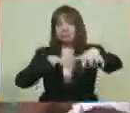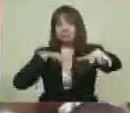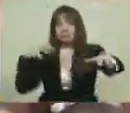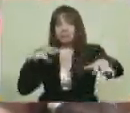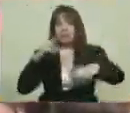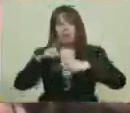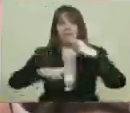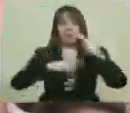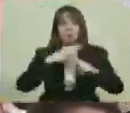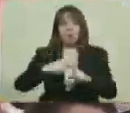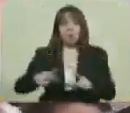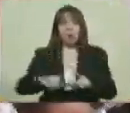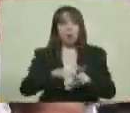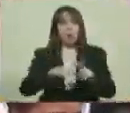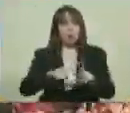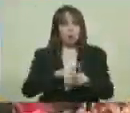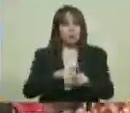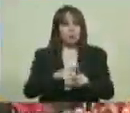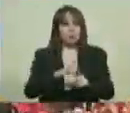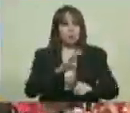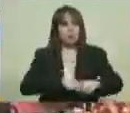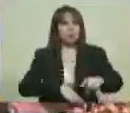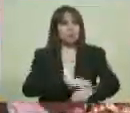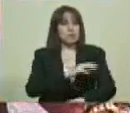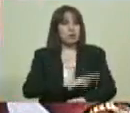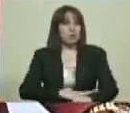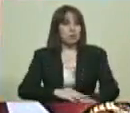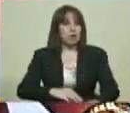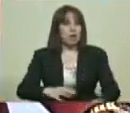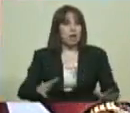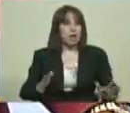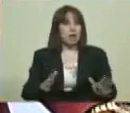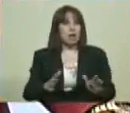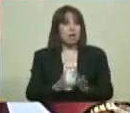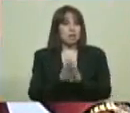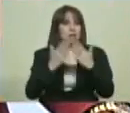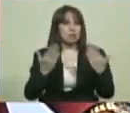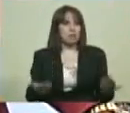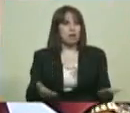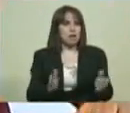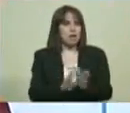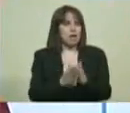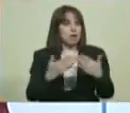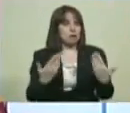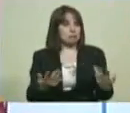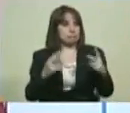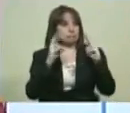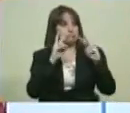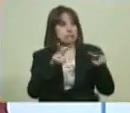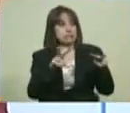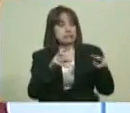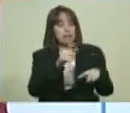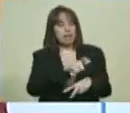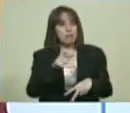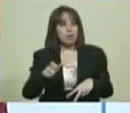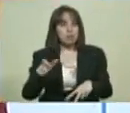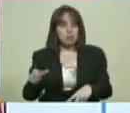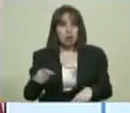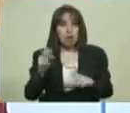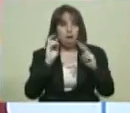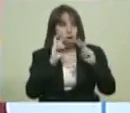Cruz, Barcelona, el de Cumaná. Cumaná fue algo que verdaderamente a los propios cumaneses los